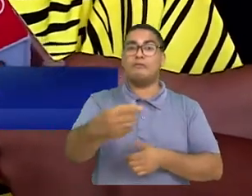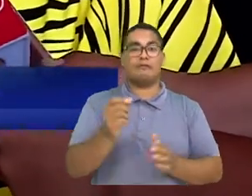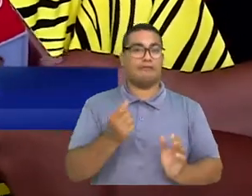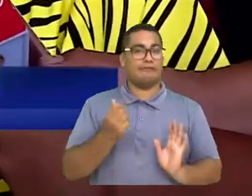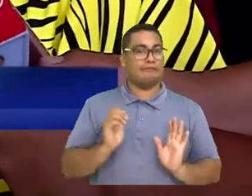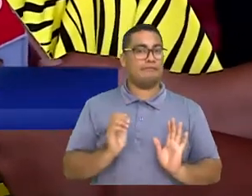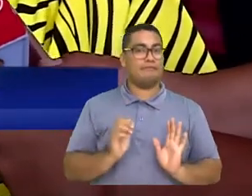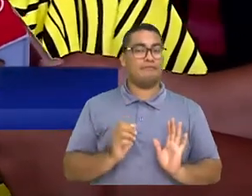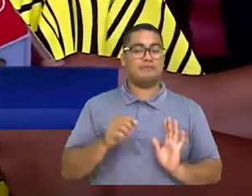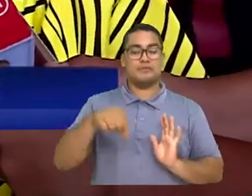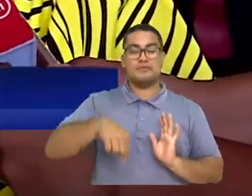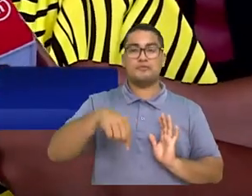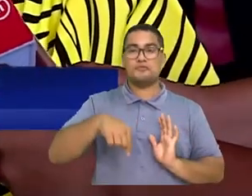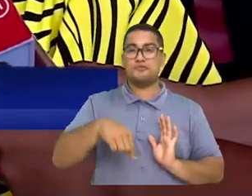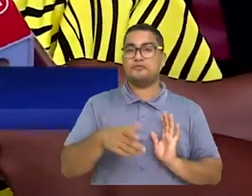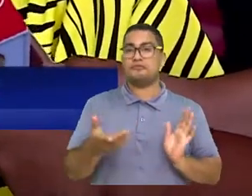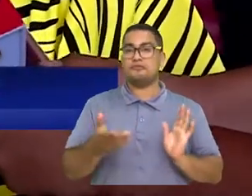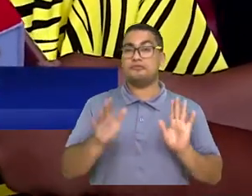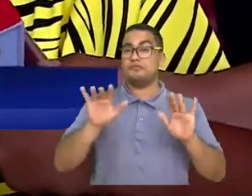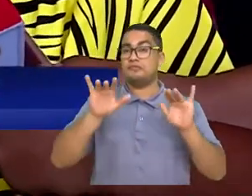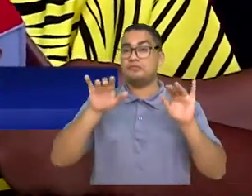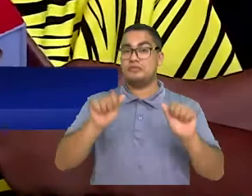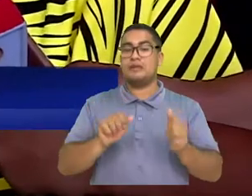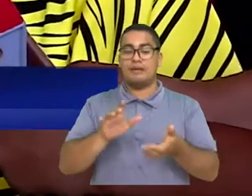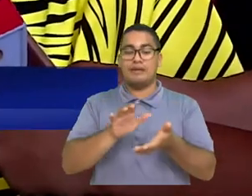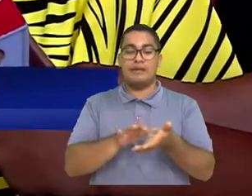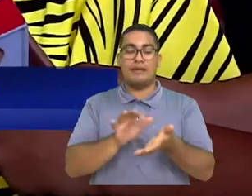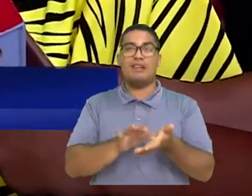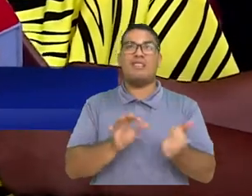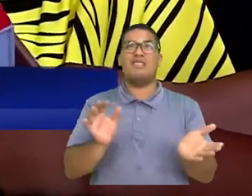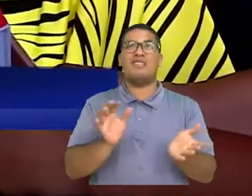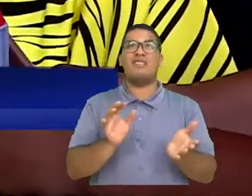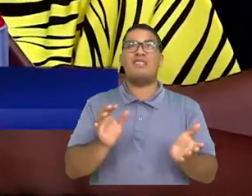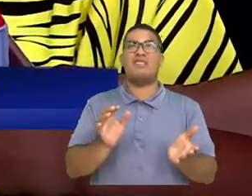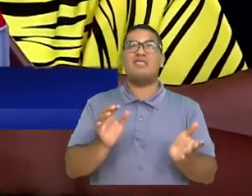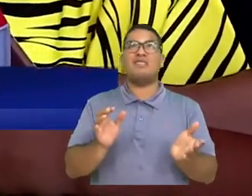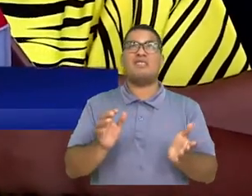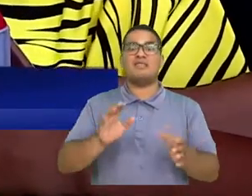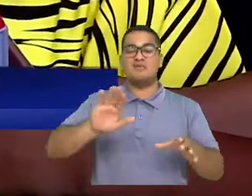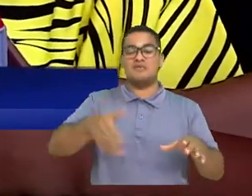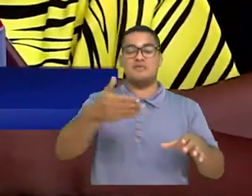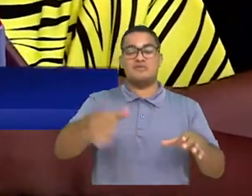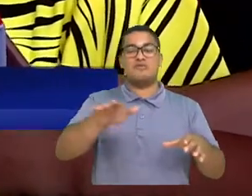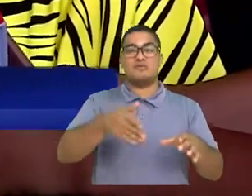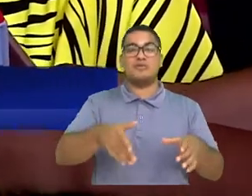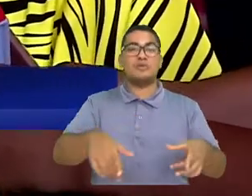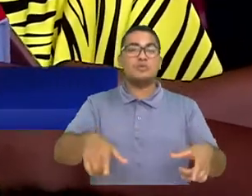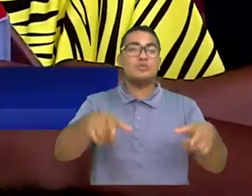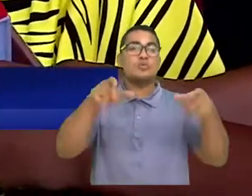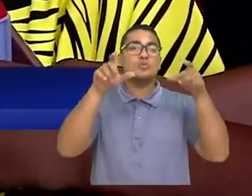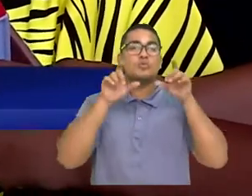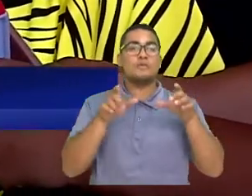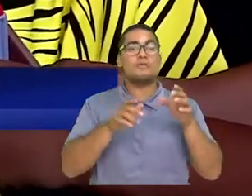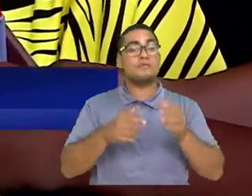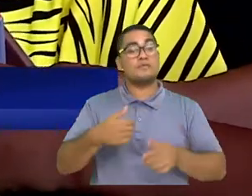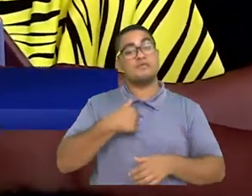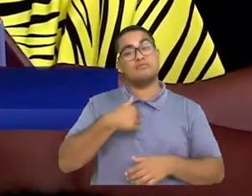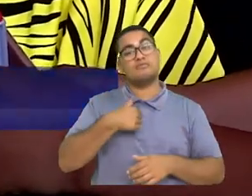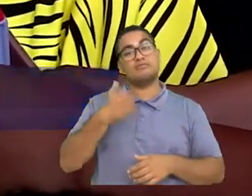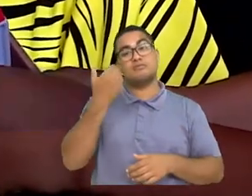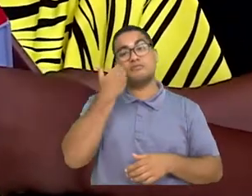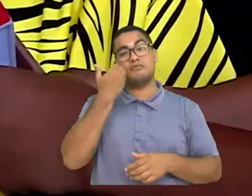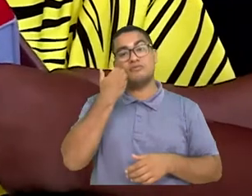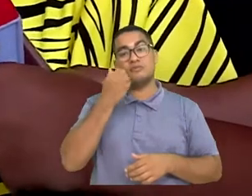Y ahorita pues, ya voy a agarrar arrocito de este para hacer una sopita porque he estado mal en